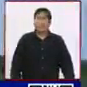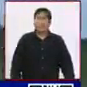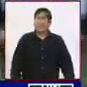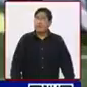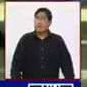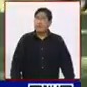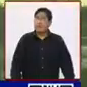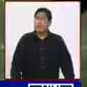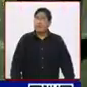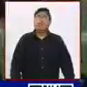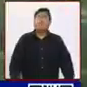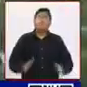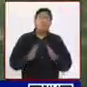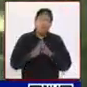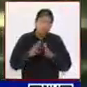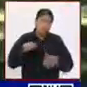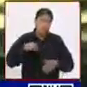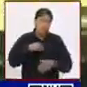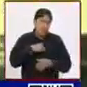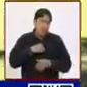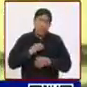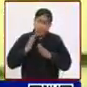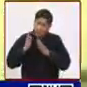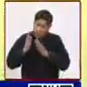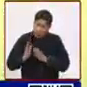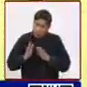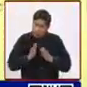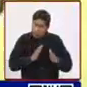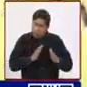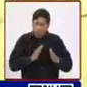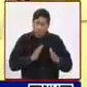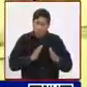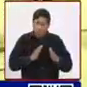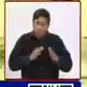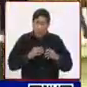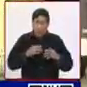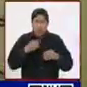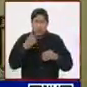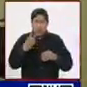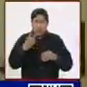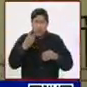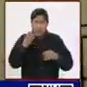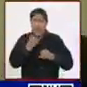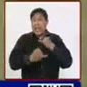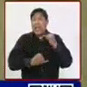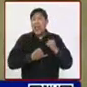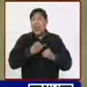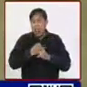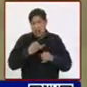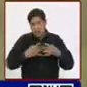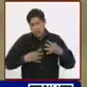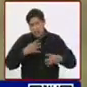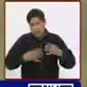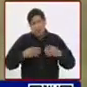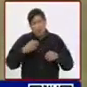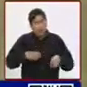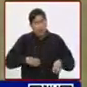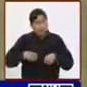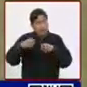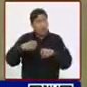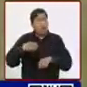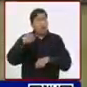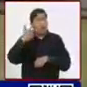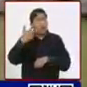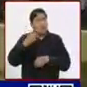Han ganado 3 partidos amistosos, de los cuales son 2 internacionales. Vamos a viajar el próximo 3 de